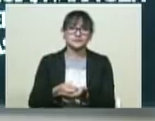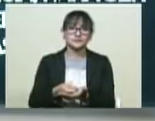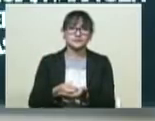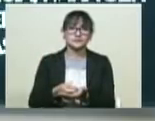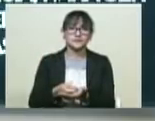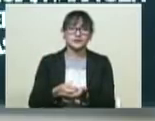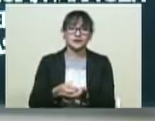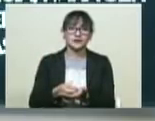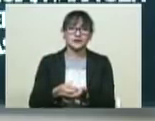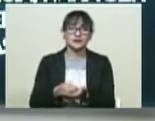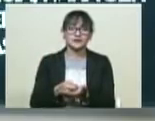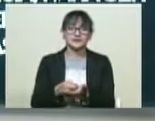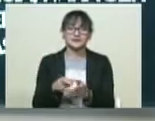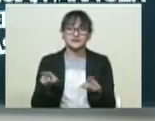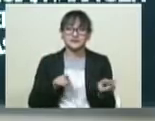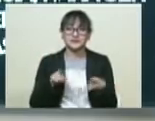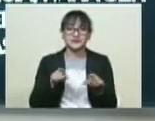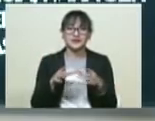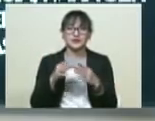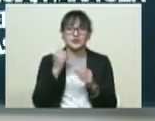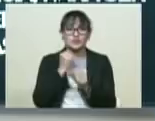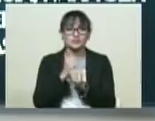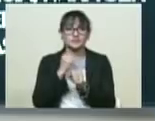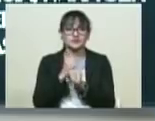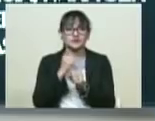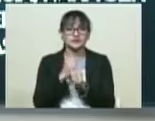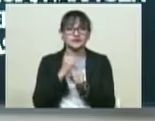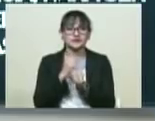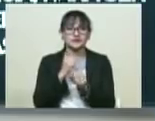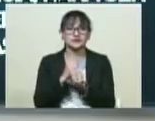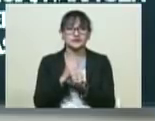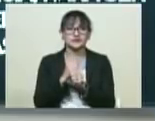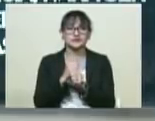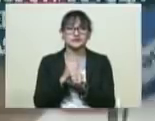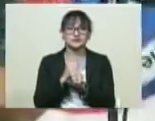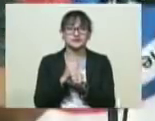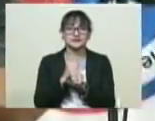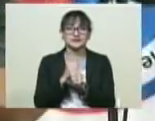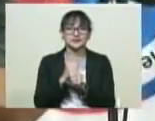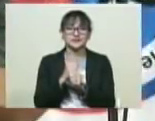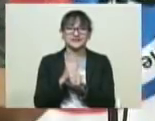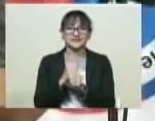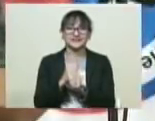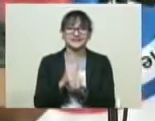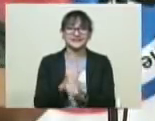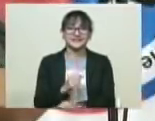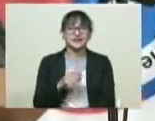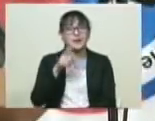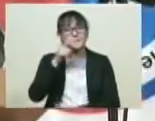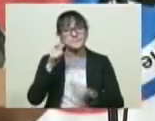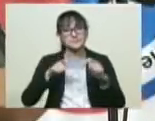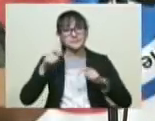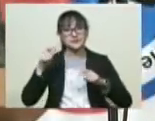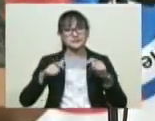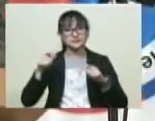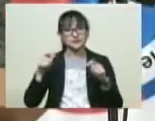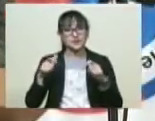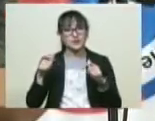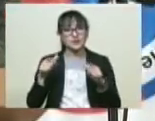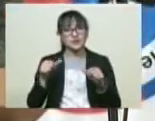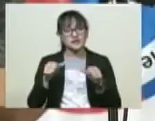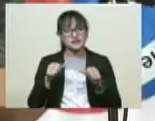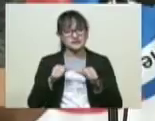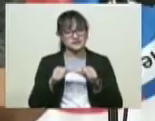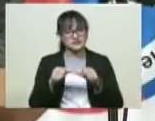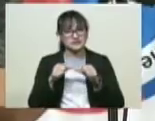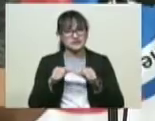quien coordinaba todas las operaciones y la contratación de personas para seguir